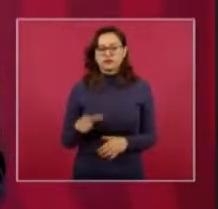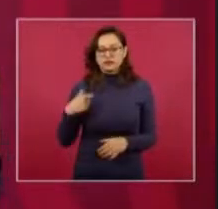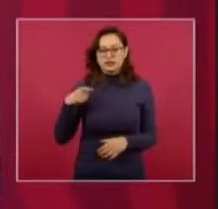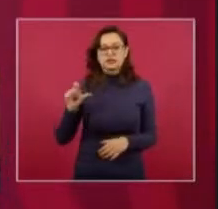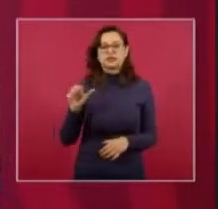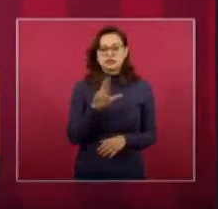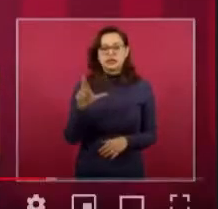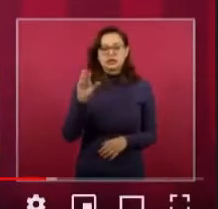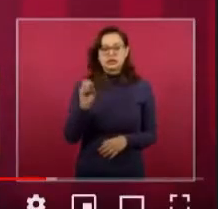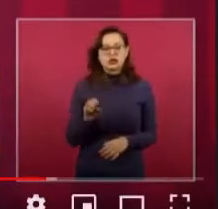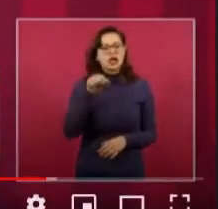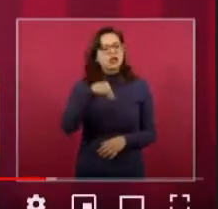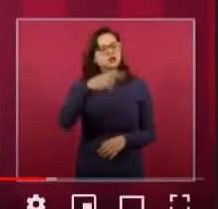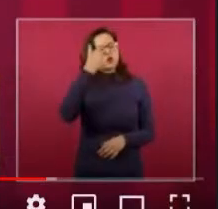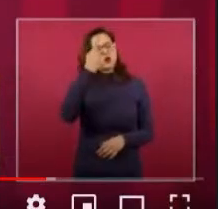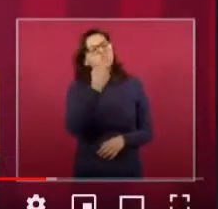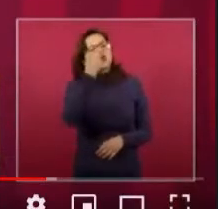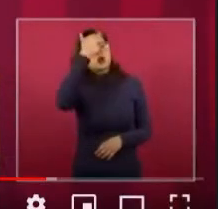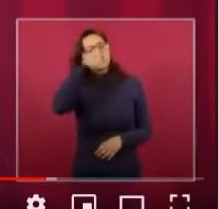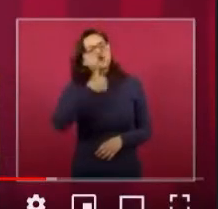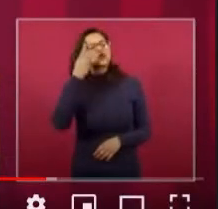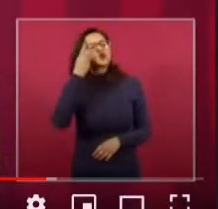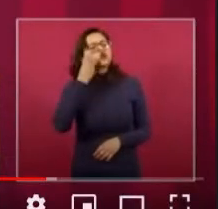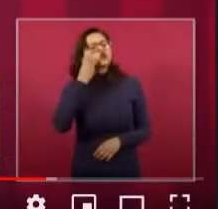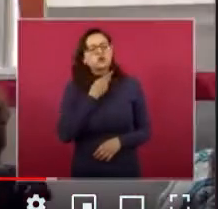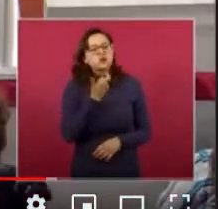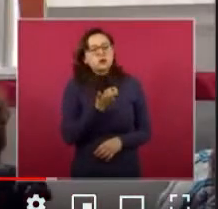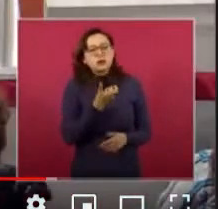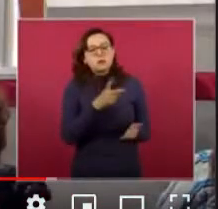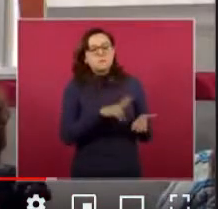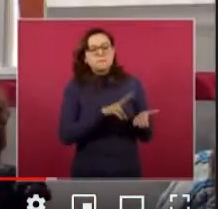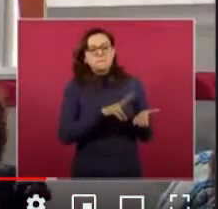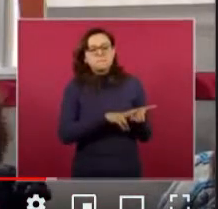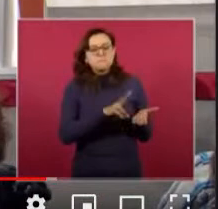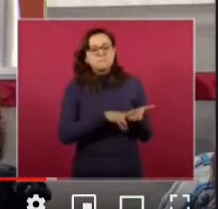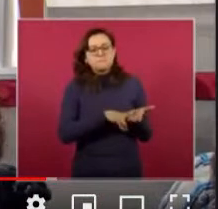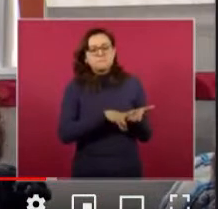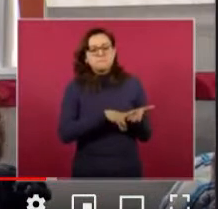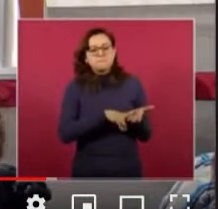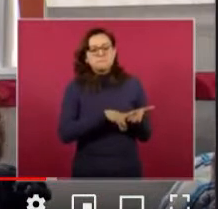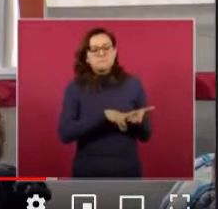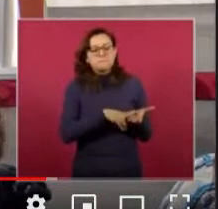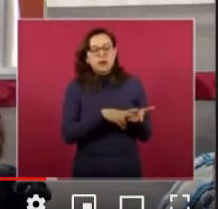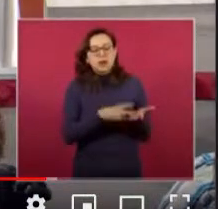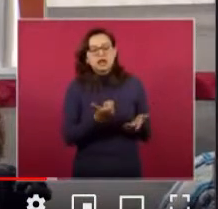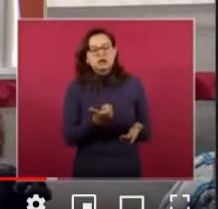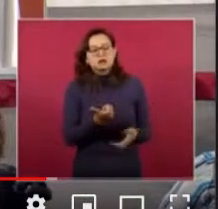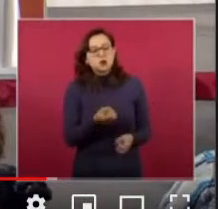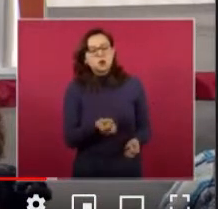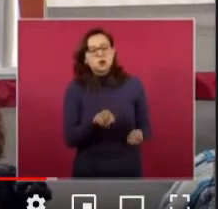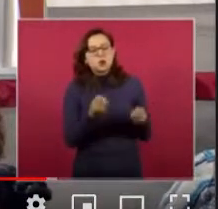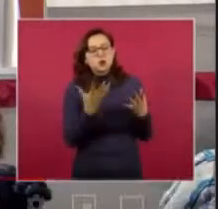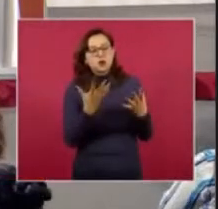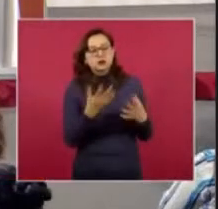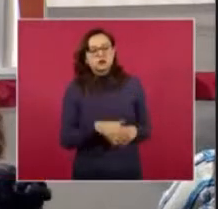roo y cuánto cuesta la noche no tengo en los periódicos pero